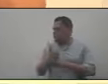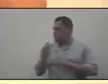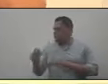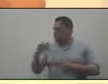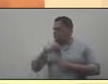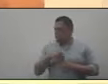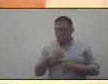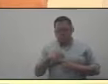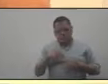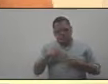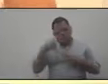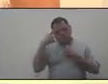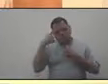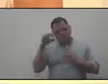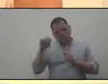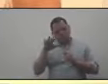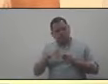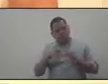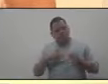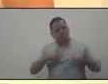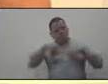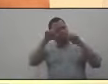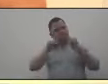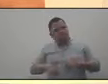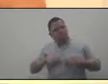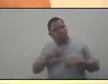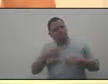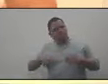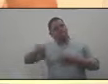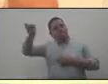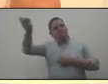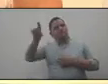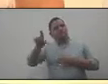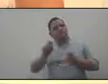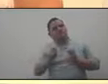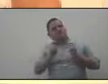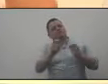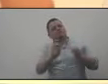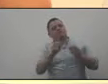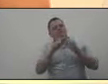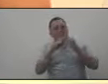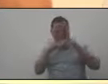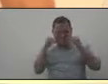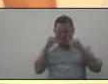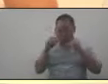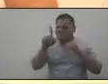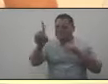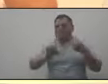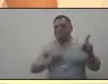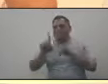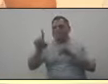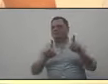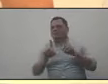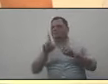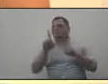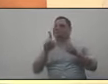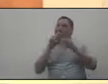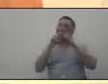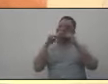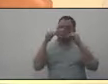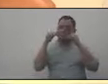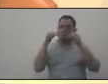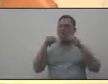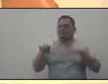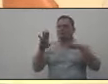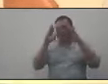ser los héroes, porque con cada cosita que uno haga puede cambiar la vida de alguien, con una sonrisa, cuando llegan los usuarios y ustedes les sonríen, los atienden